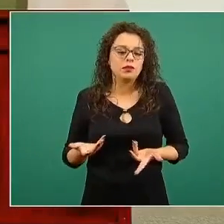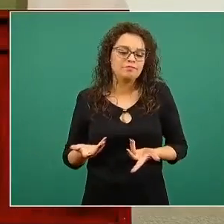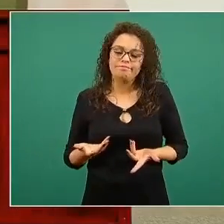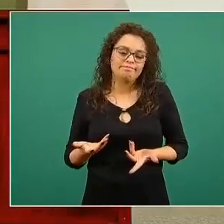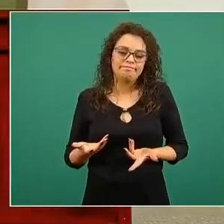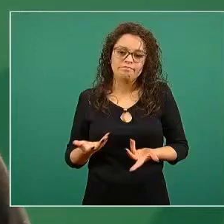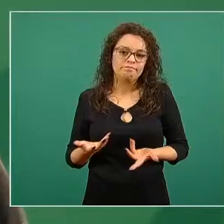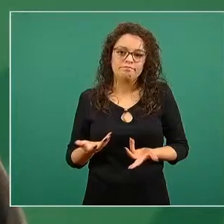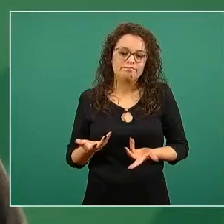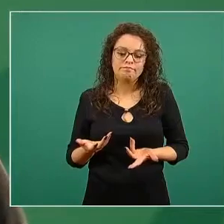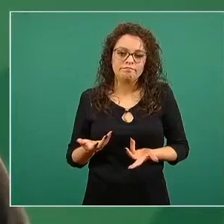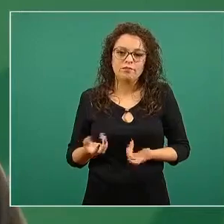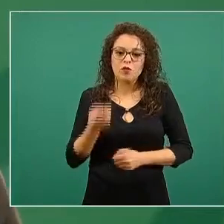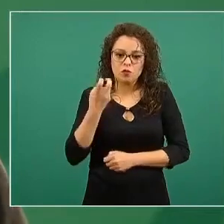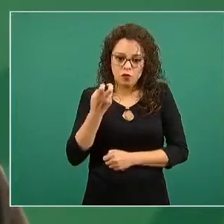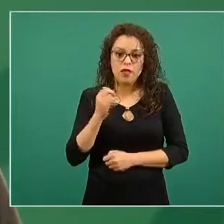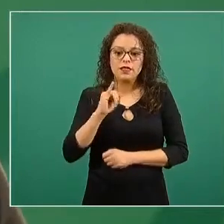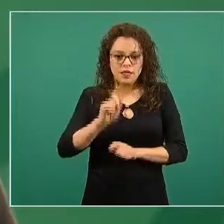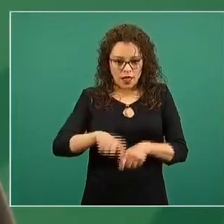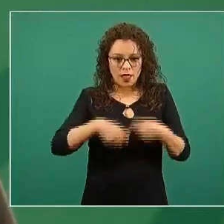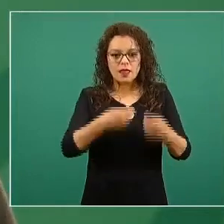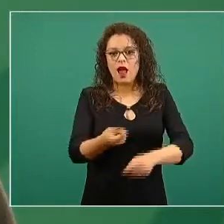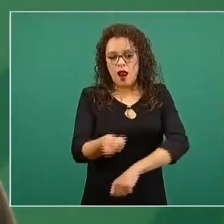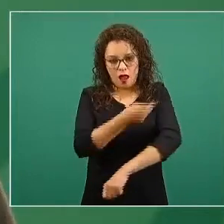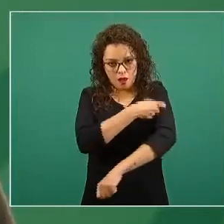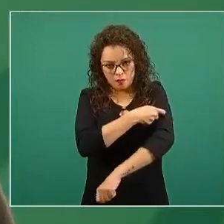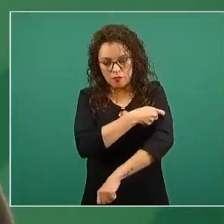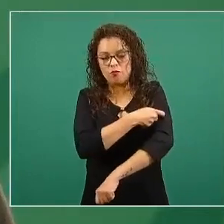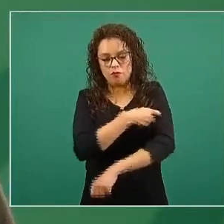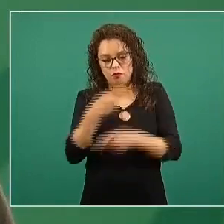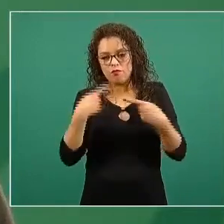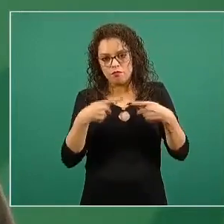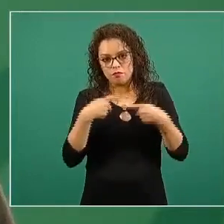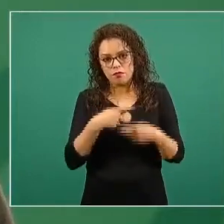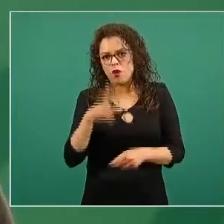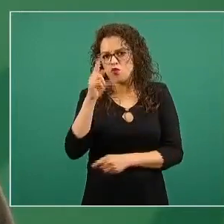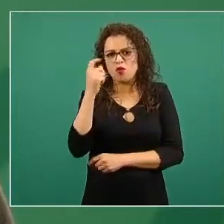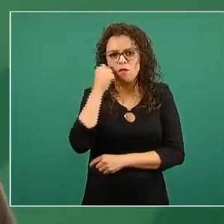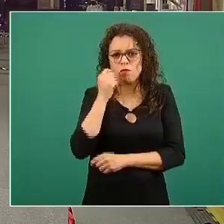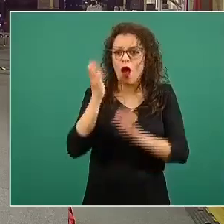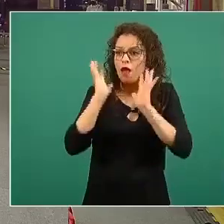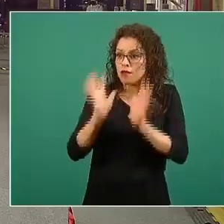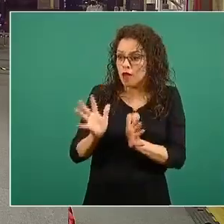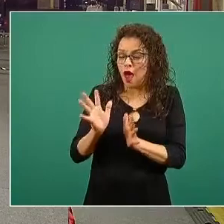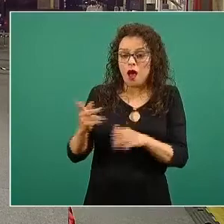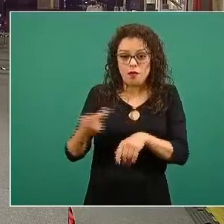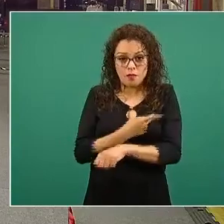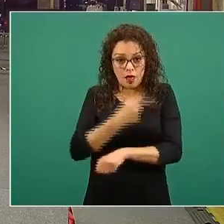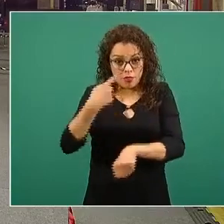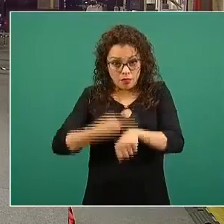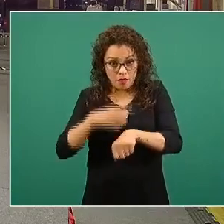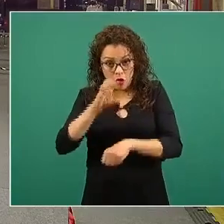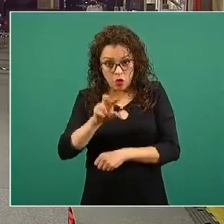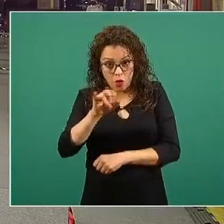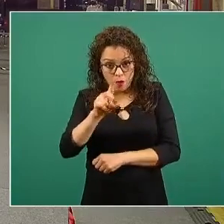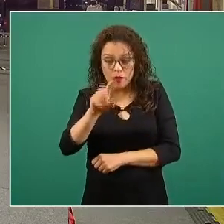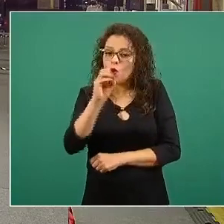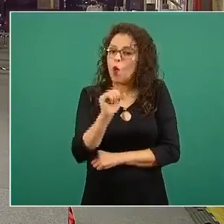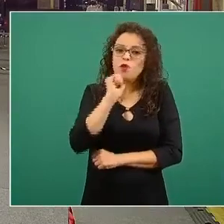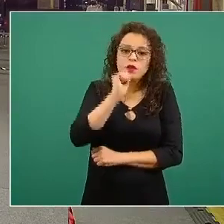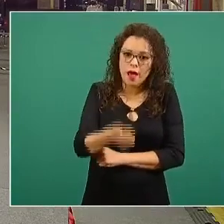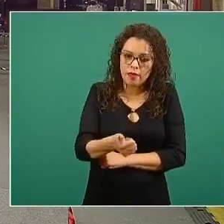se vacuna a la persona independientemente que haya tenido o no haya tenido la enfermedad. Y para efectos del registro hay